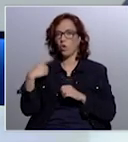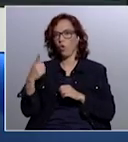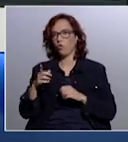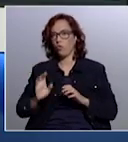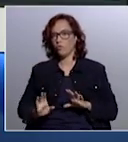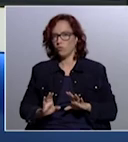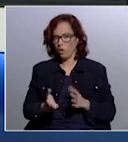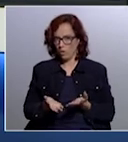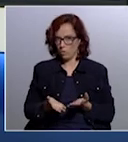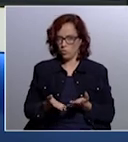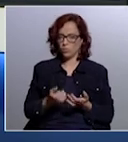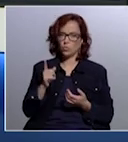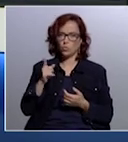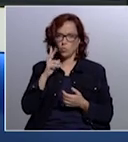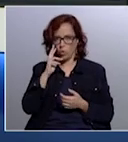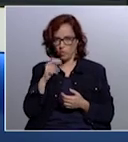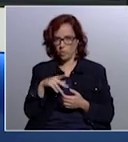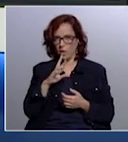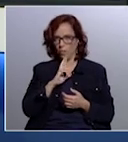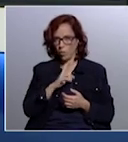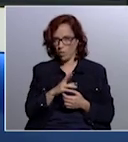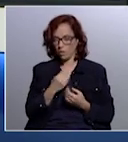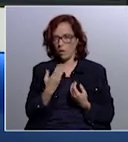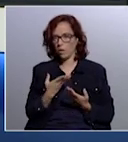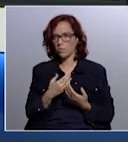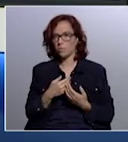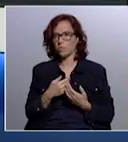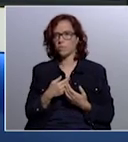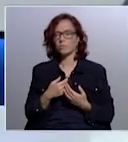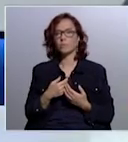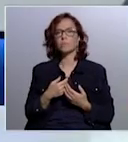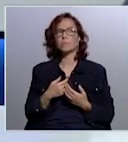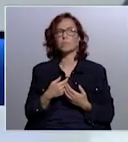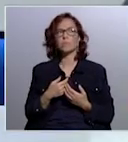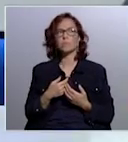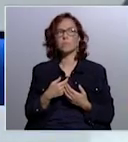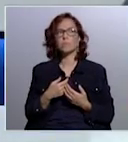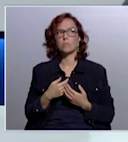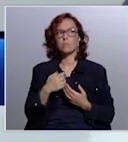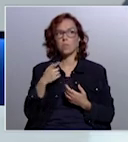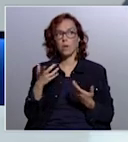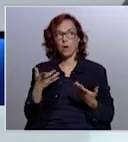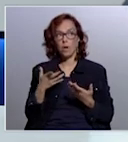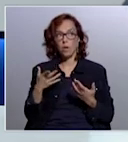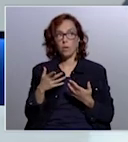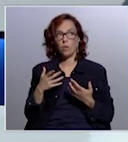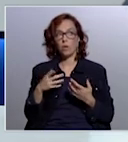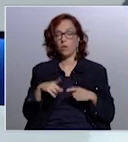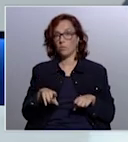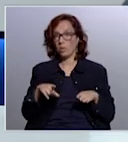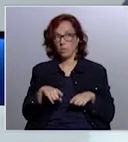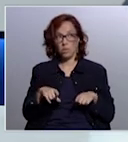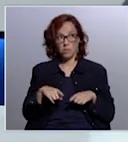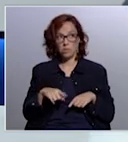funcionarios que decís de eso que respuesta donde se está dando una respuesta del caso eso está corriendo en los ámbitos de la intendencia